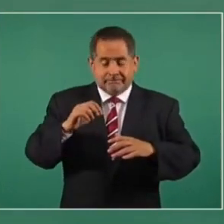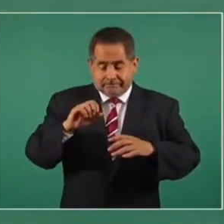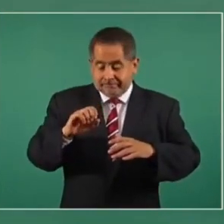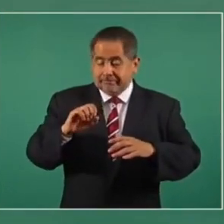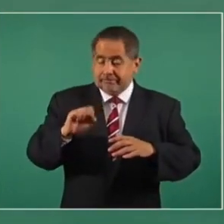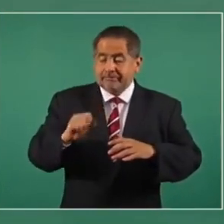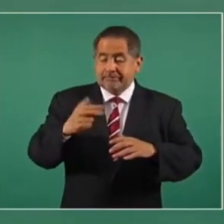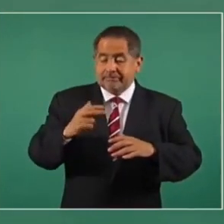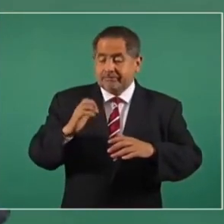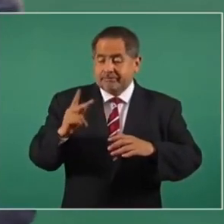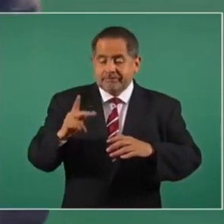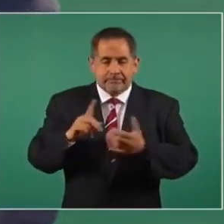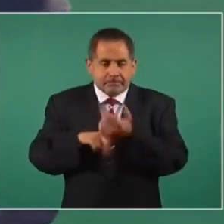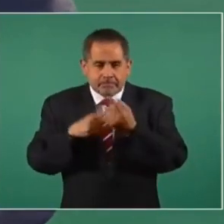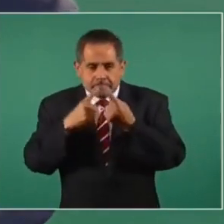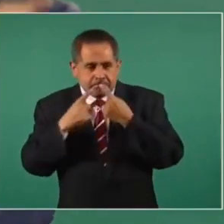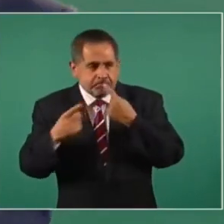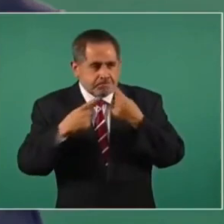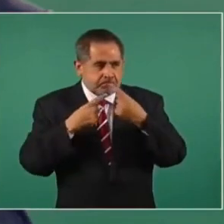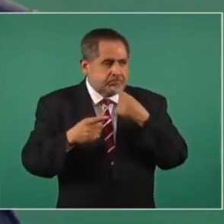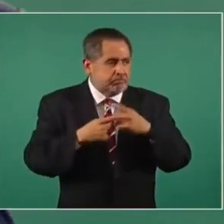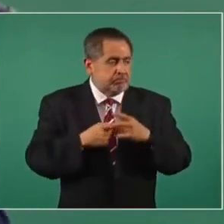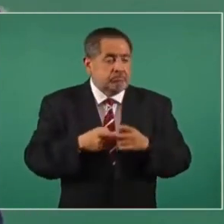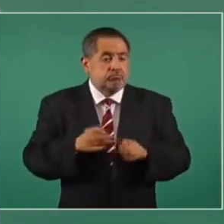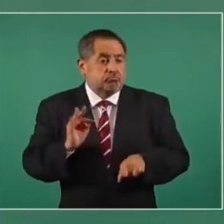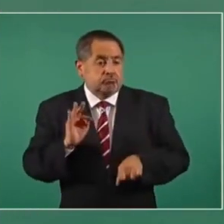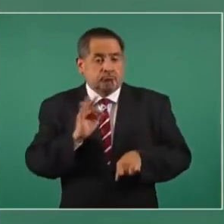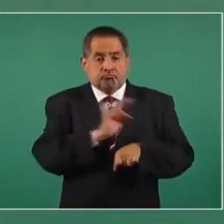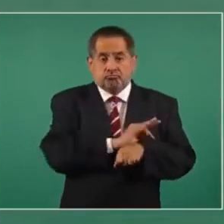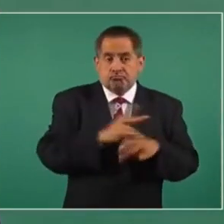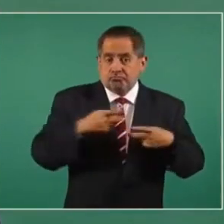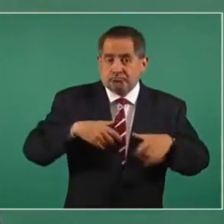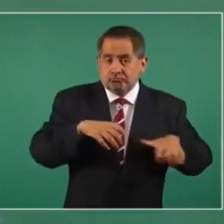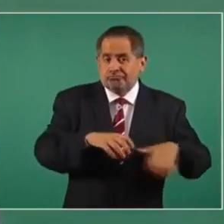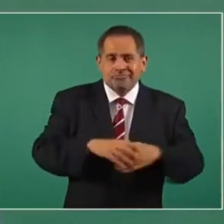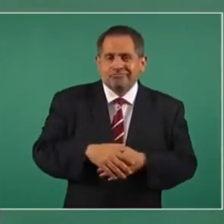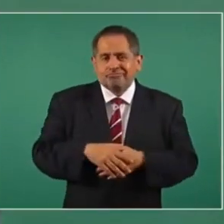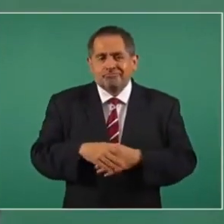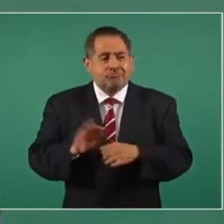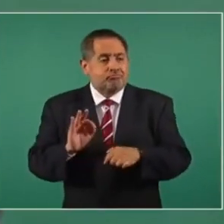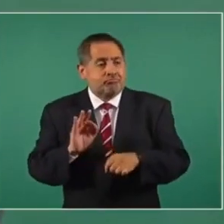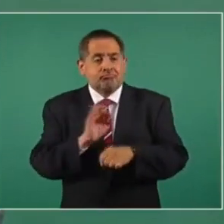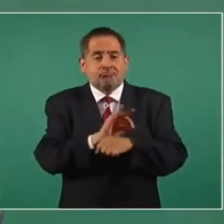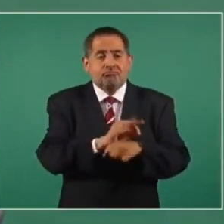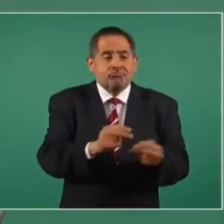hacían gestiones a favor de las empresas.